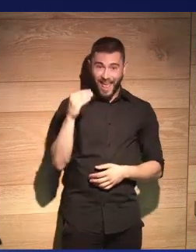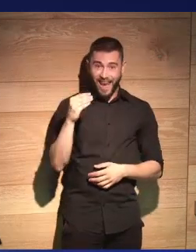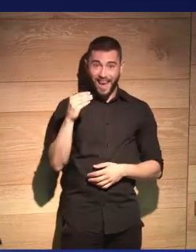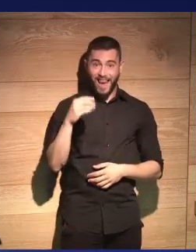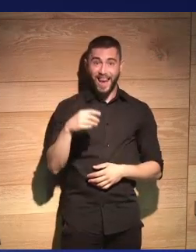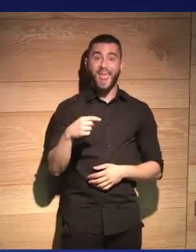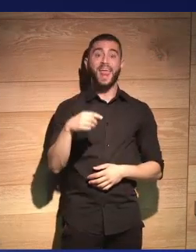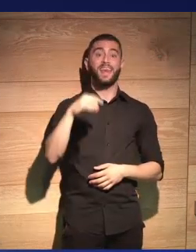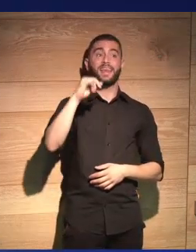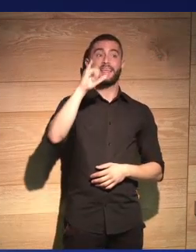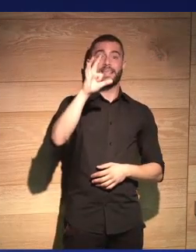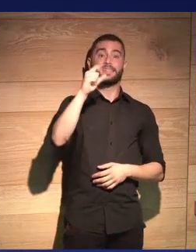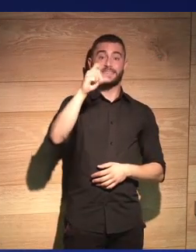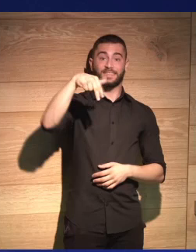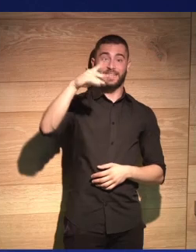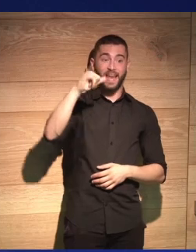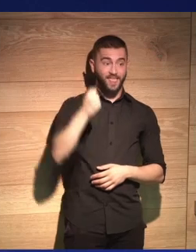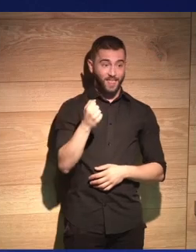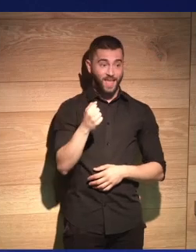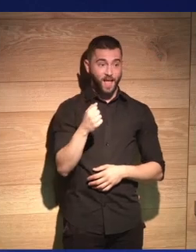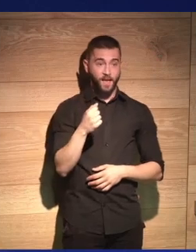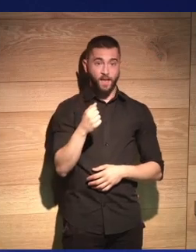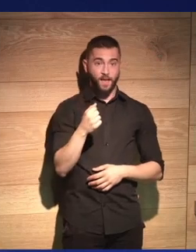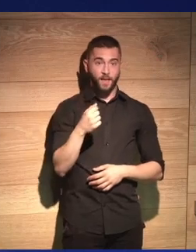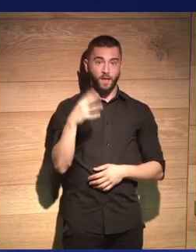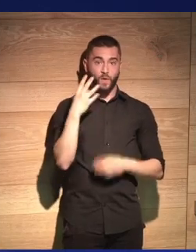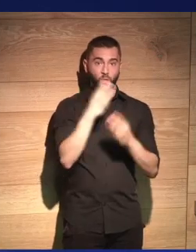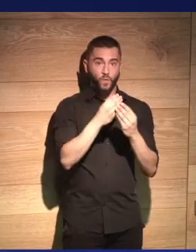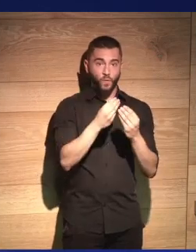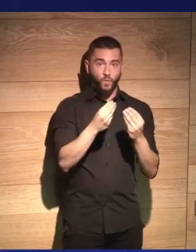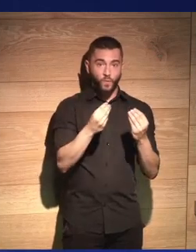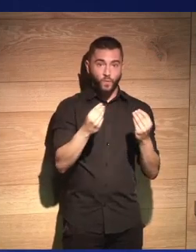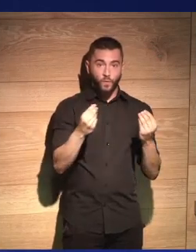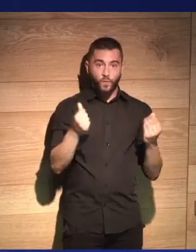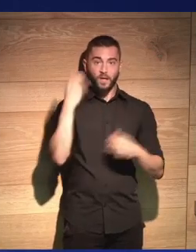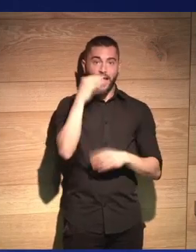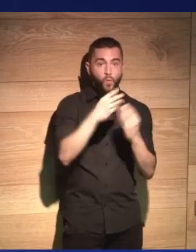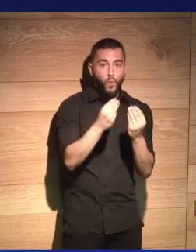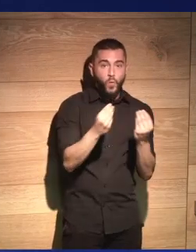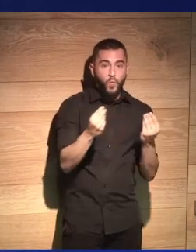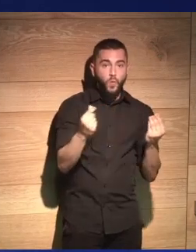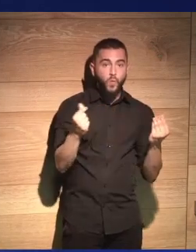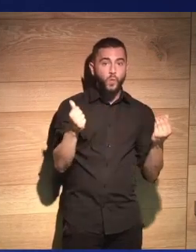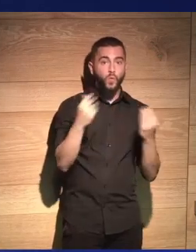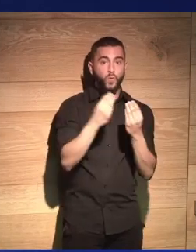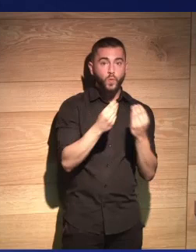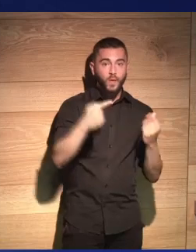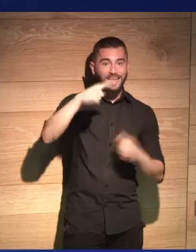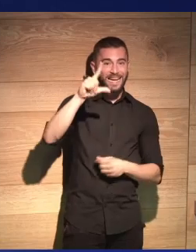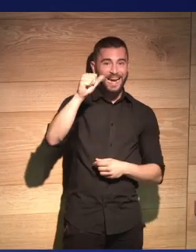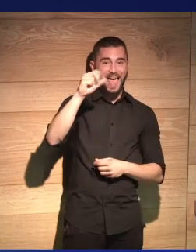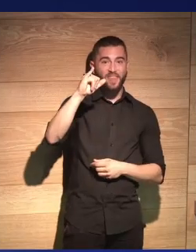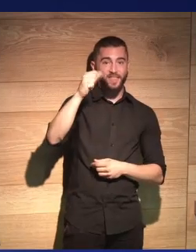en Islandia que se iba a desprender y que había acudido la gente en